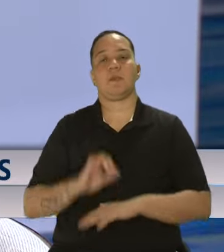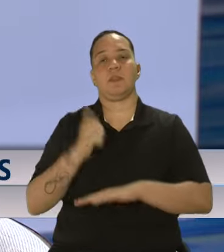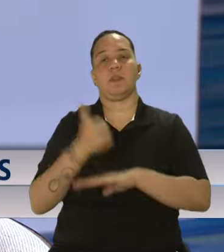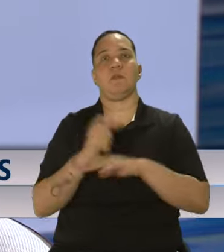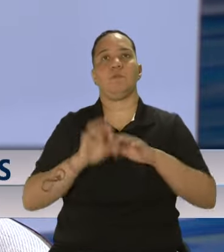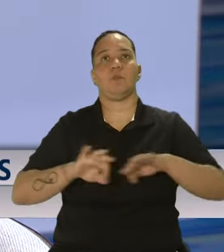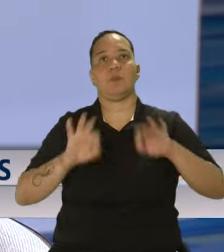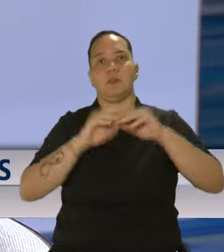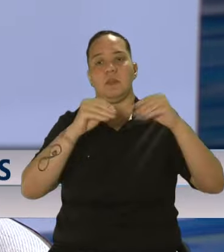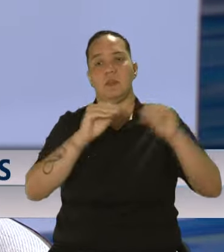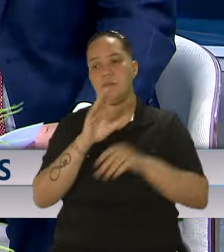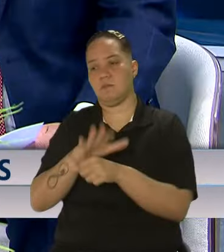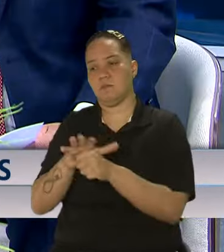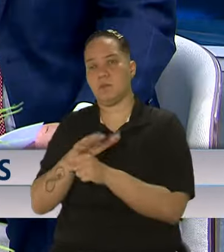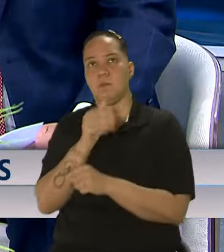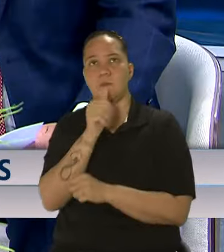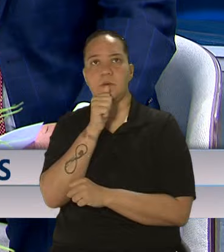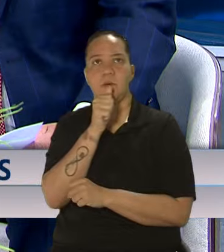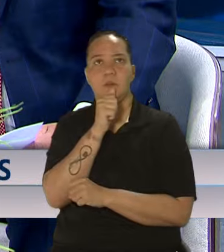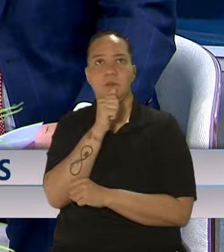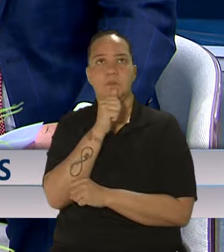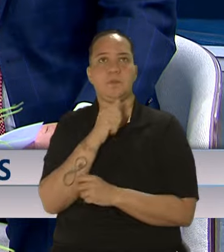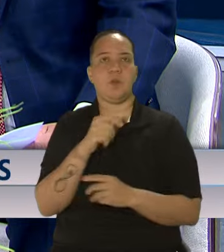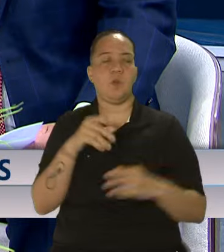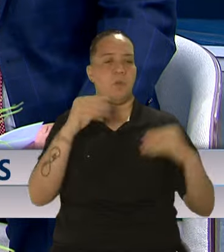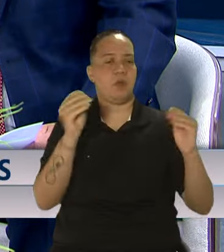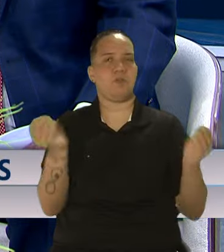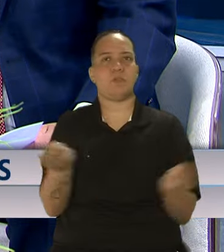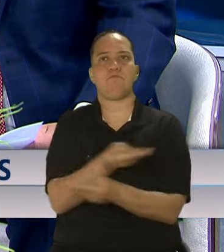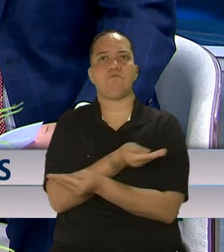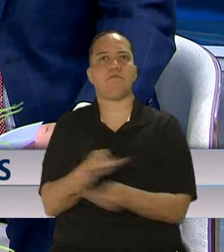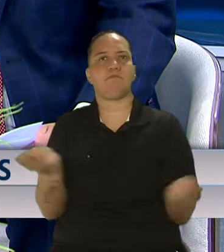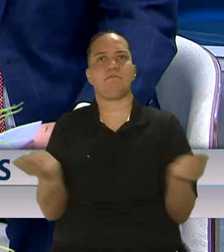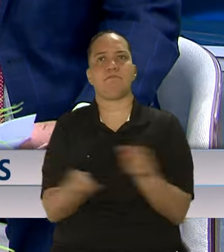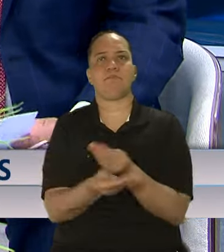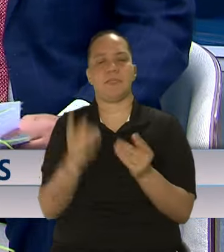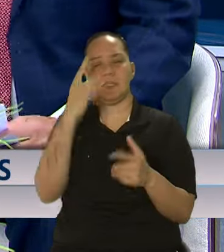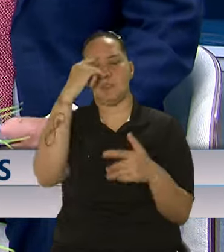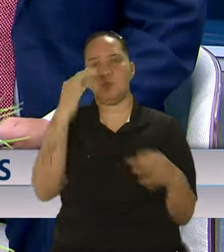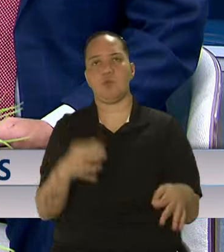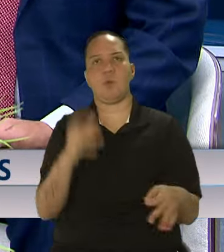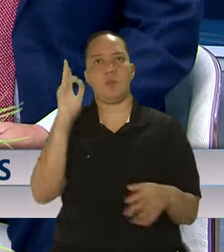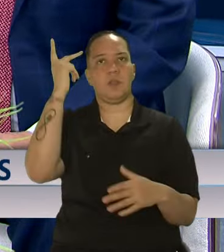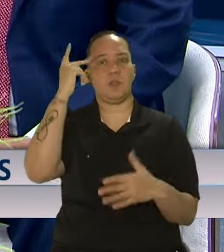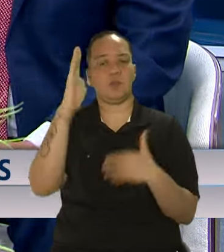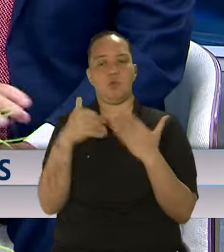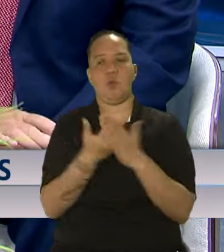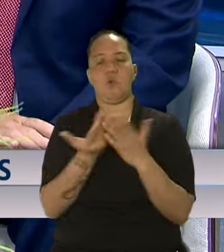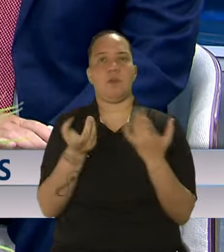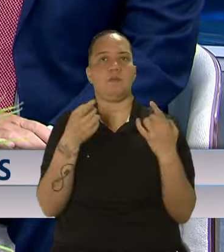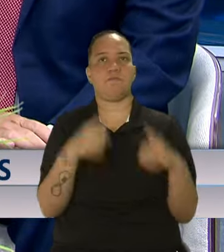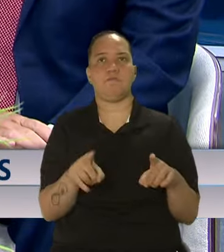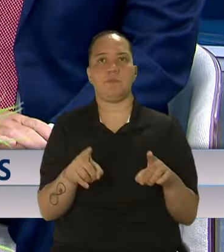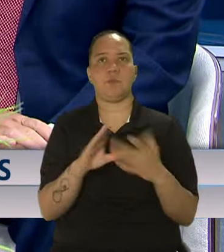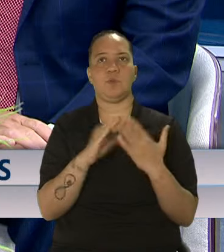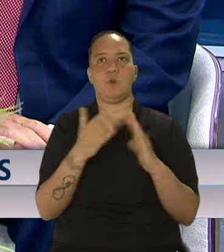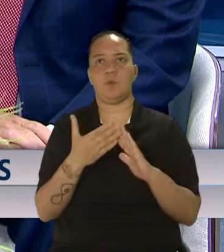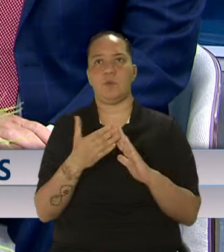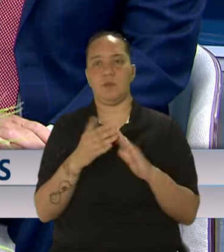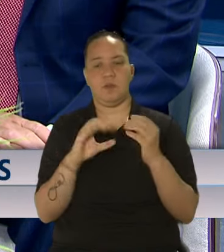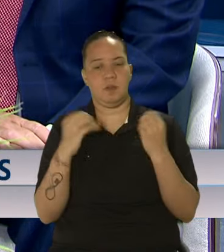y el sector privado los mercados siempre están interactuando con la dimensión política y con todo lo que acontece en una comunidad